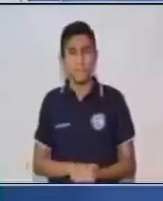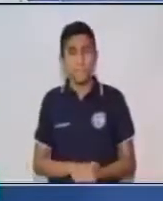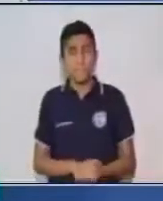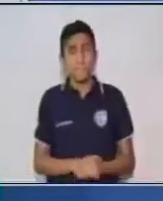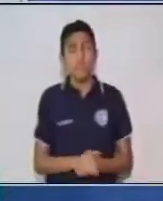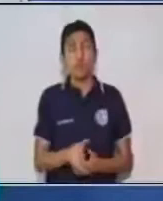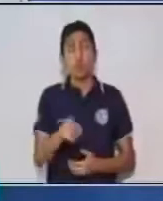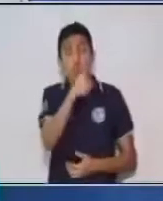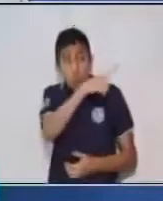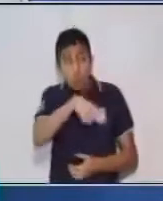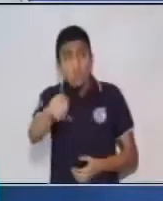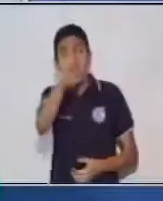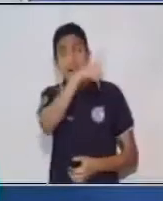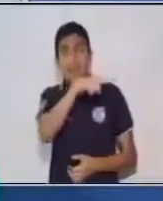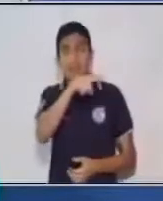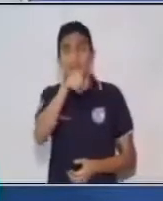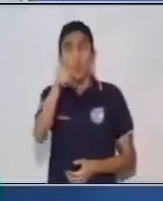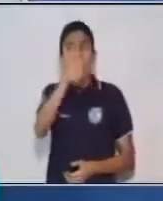Ustedes